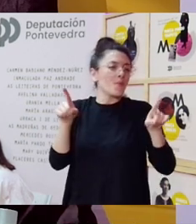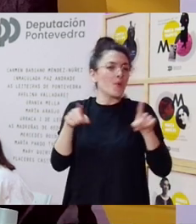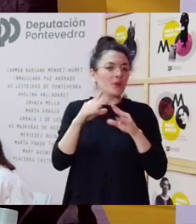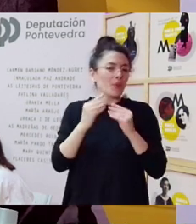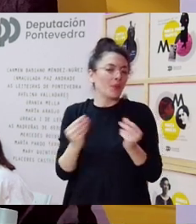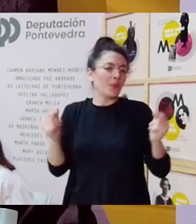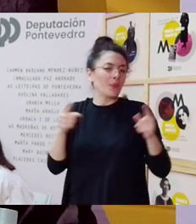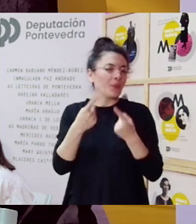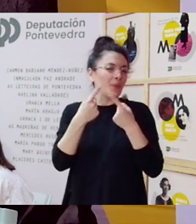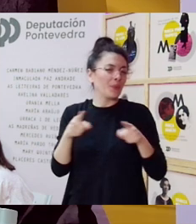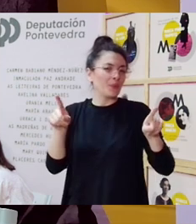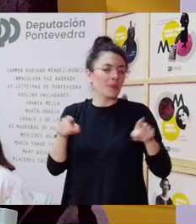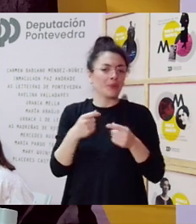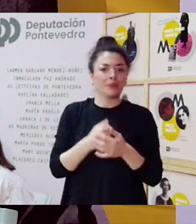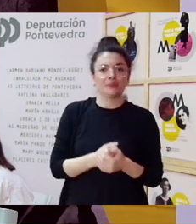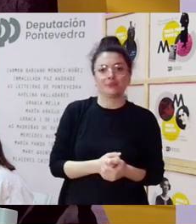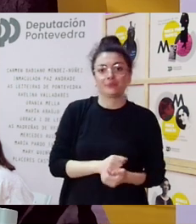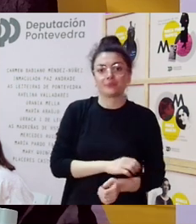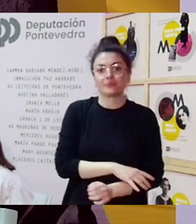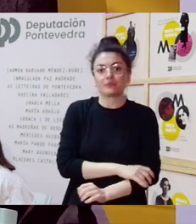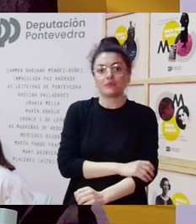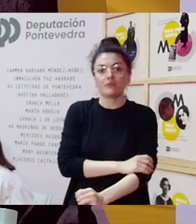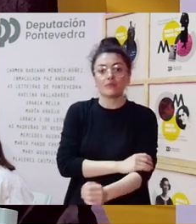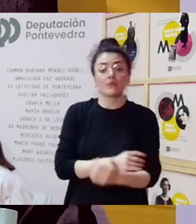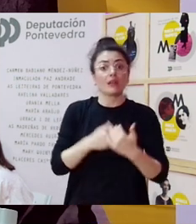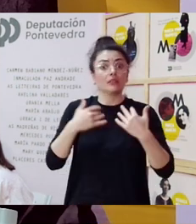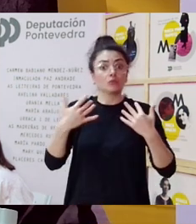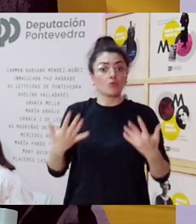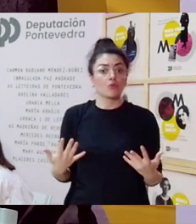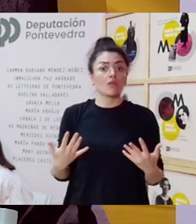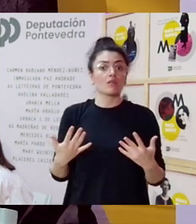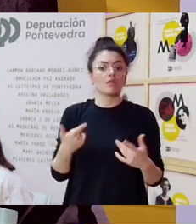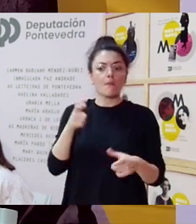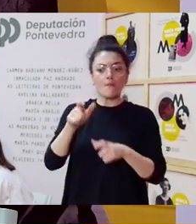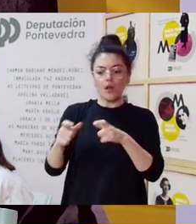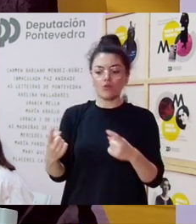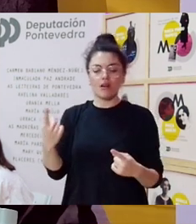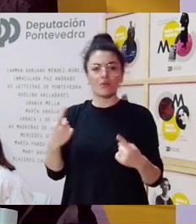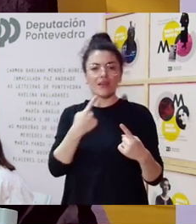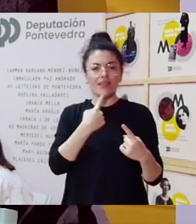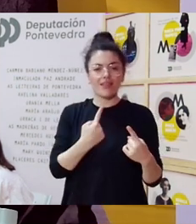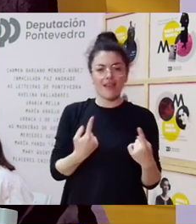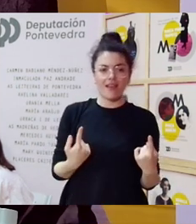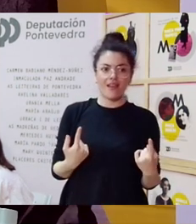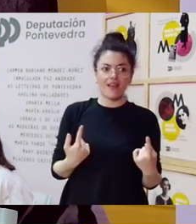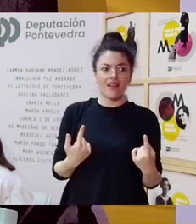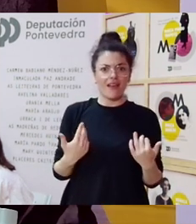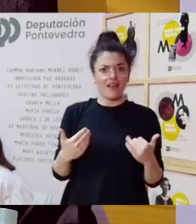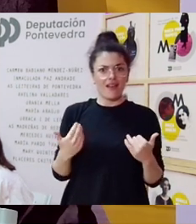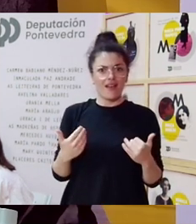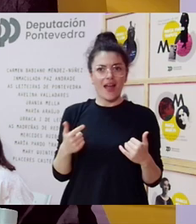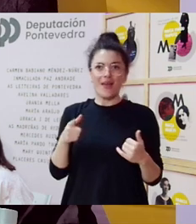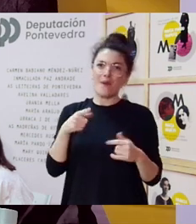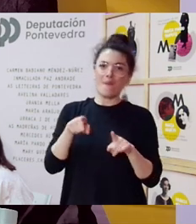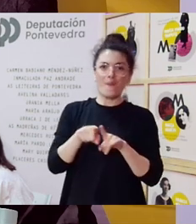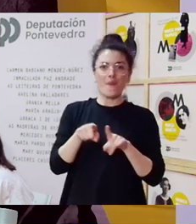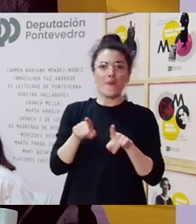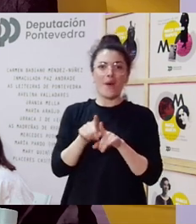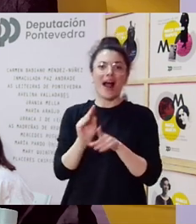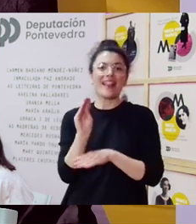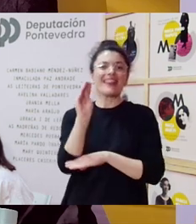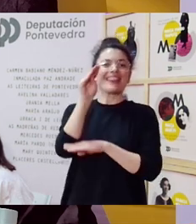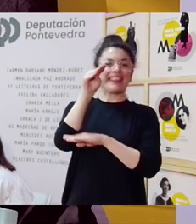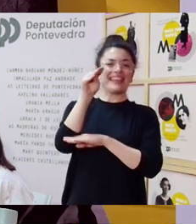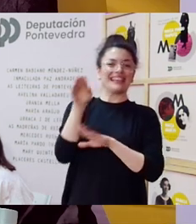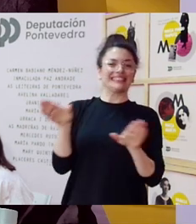música, non? Entonces, bueno, pois ali algunhas persoas decían hai un cisne cantando